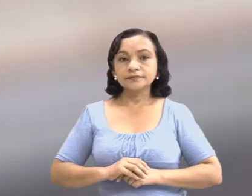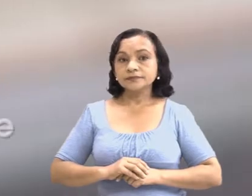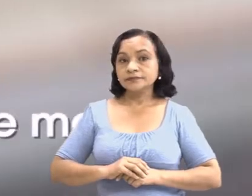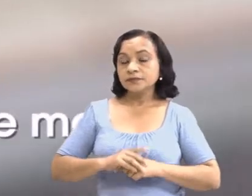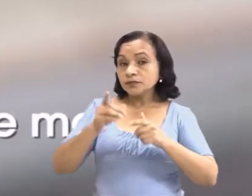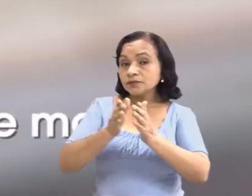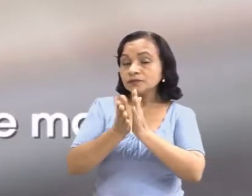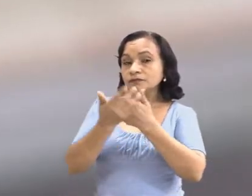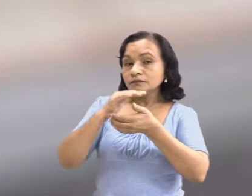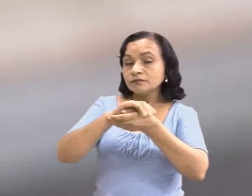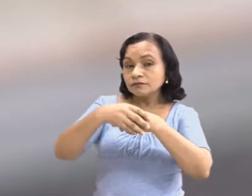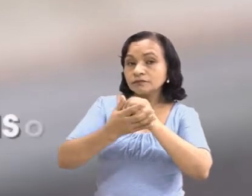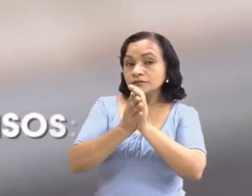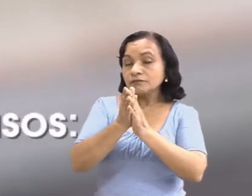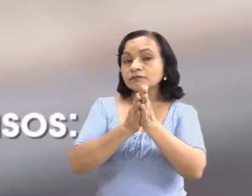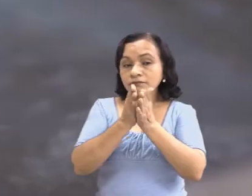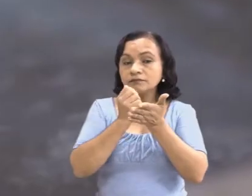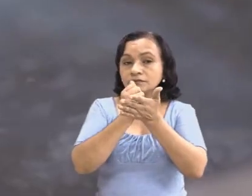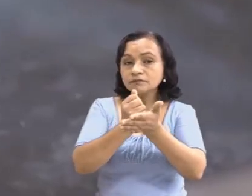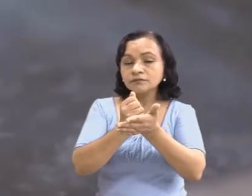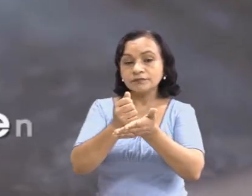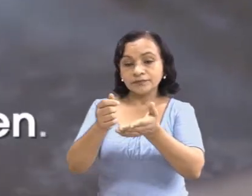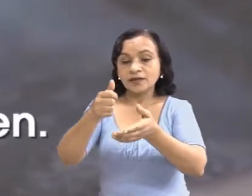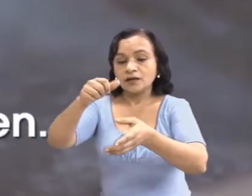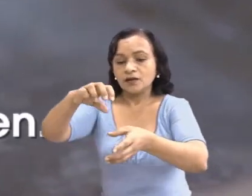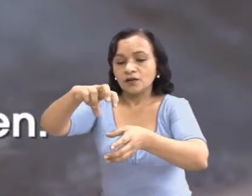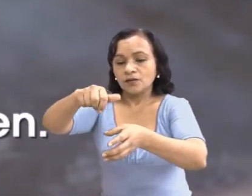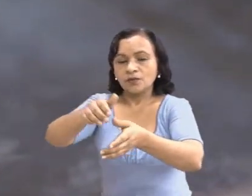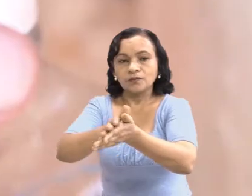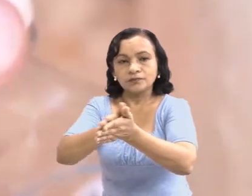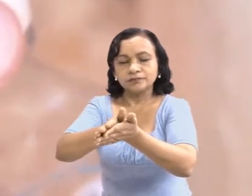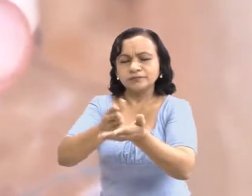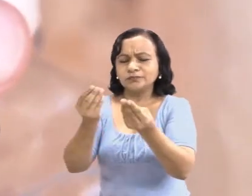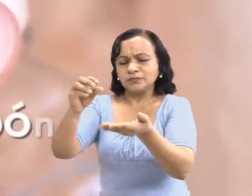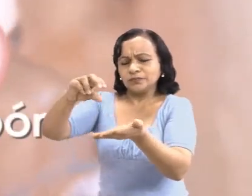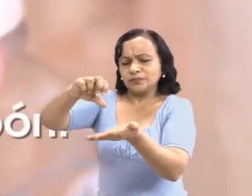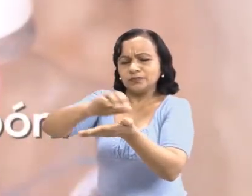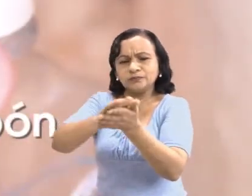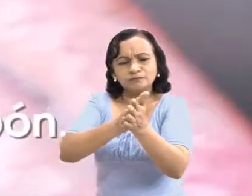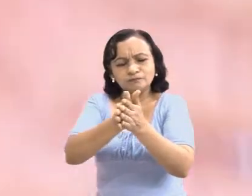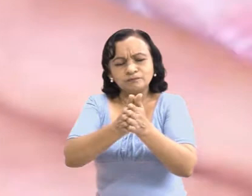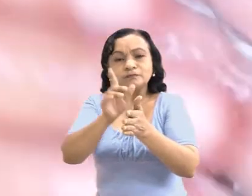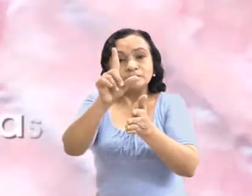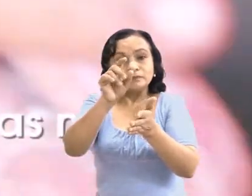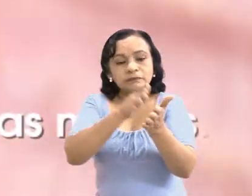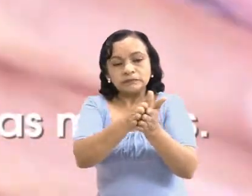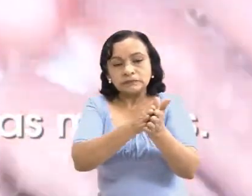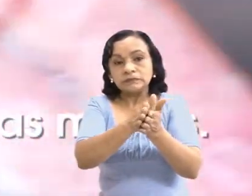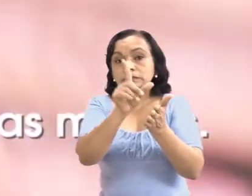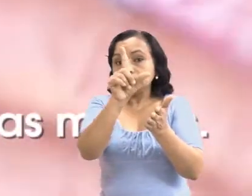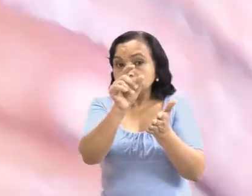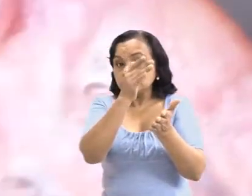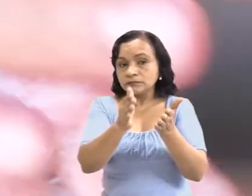Para un correcto lavado de manos, seguí los siguientes pasos. Mojate las manos bien. Aplica abundante jabón. Frota 10 veces la palma